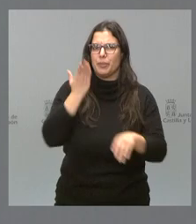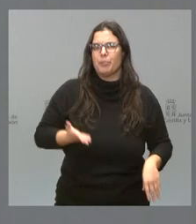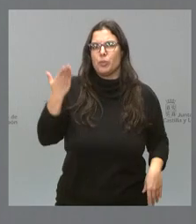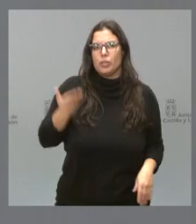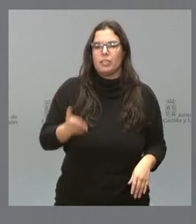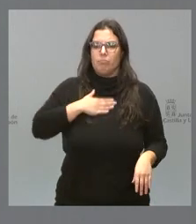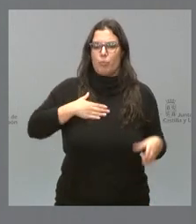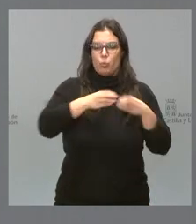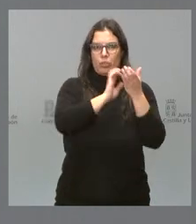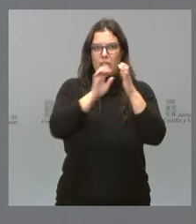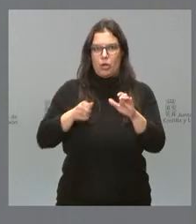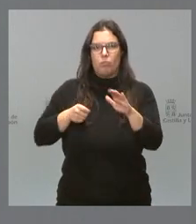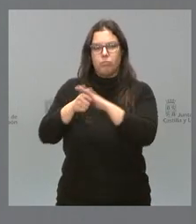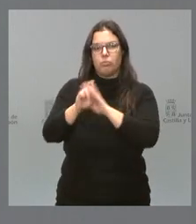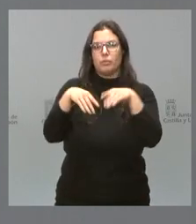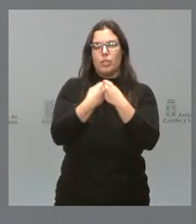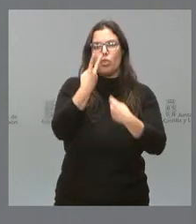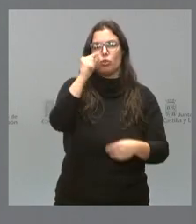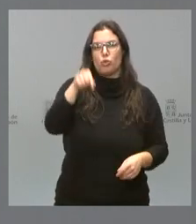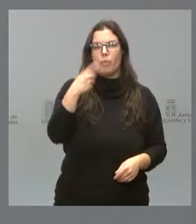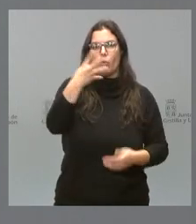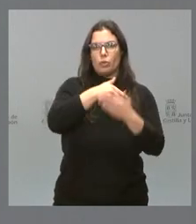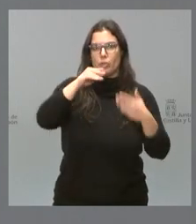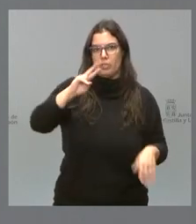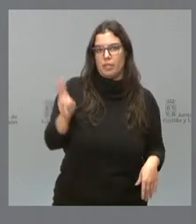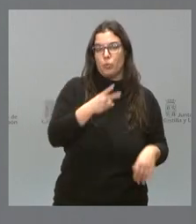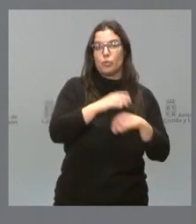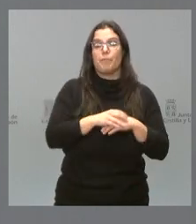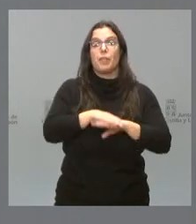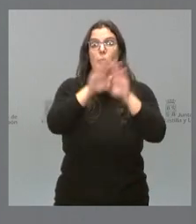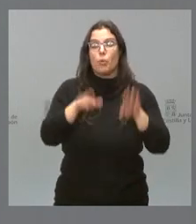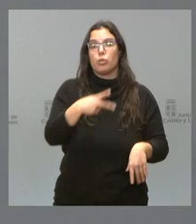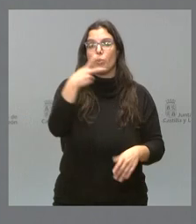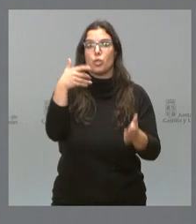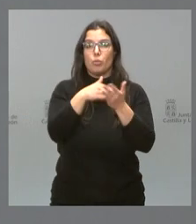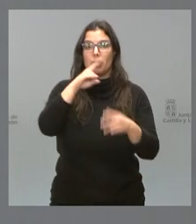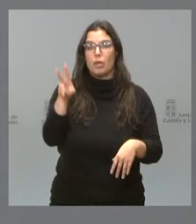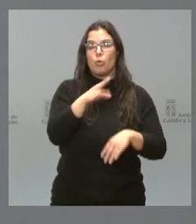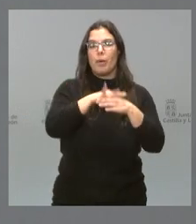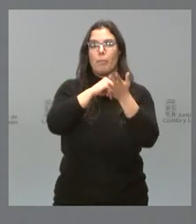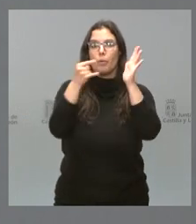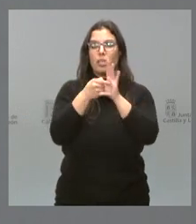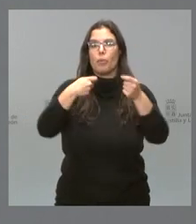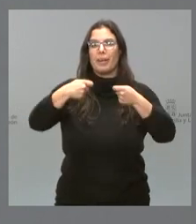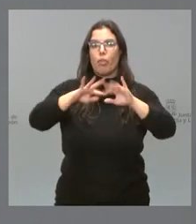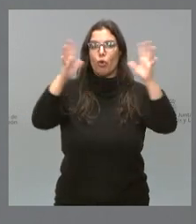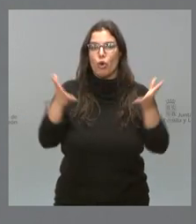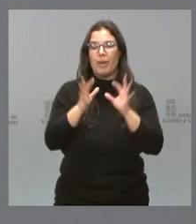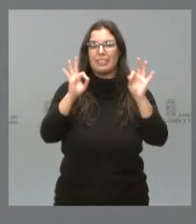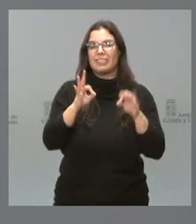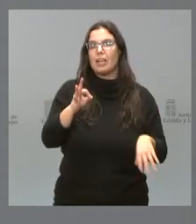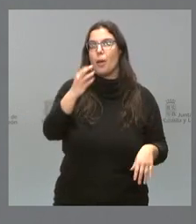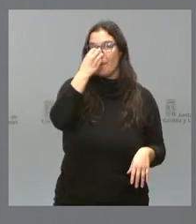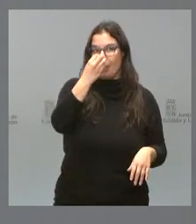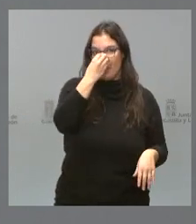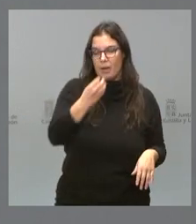de la junta de Castilla y León Por el importe de 2,4 millones de euros y finalmente 200.000 euros para el proyecto de Mercado global de Medina de